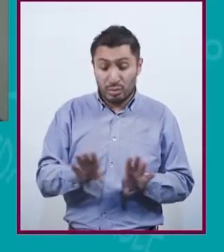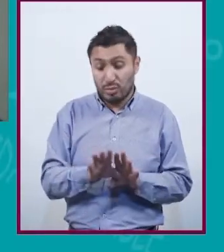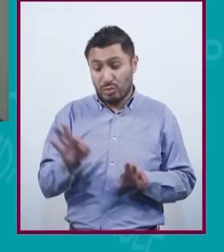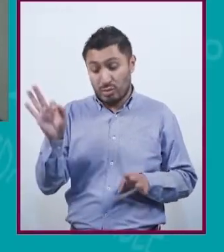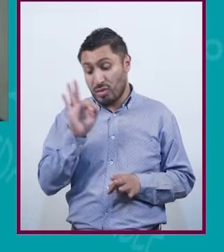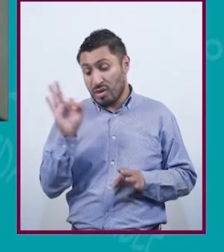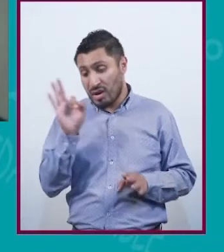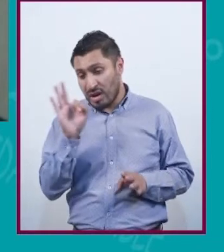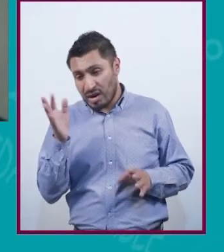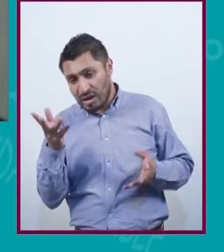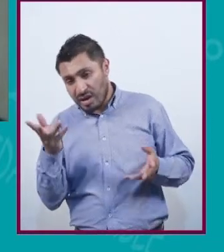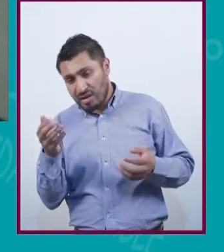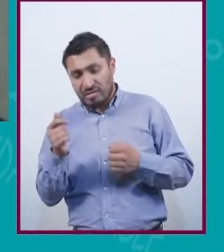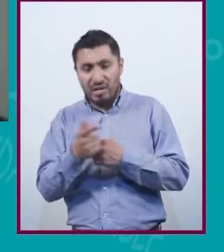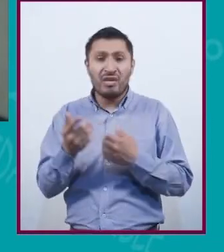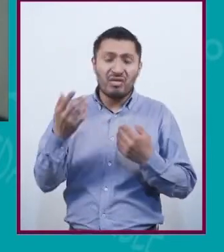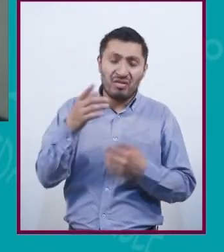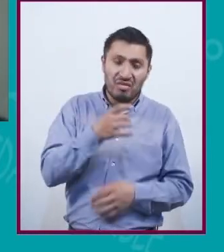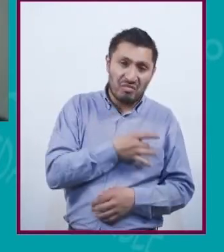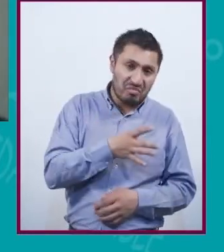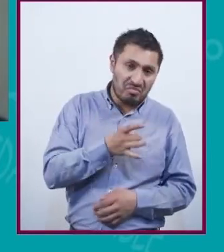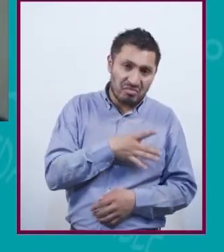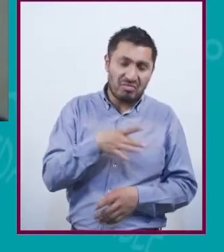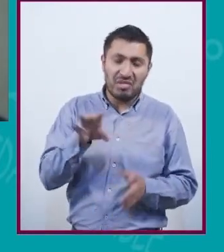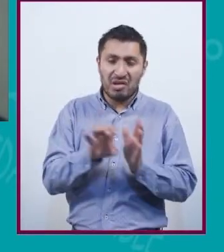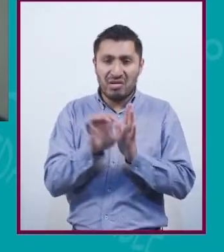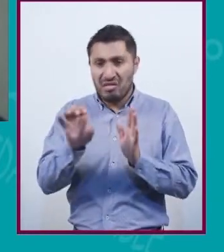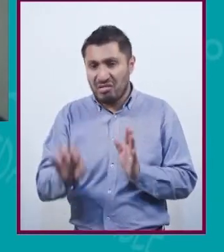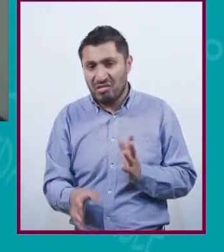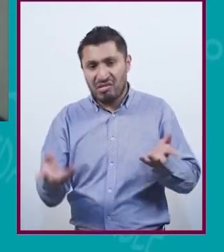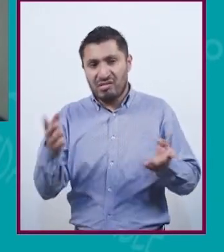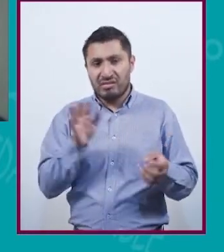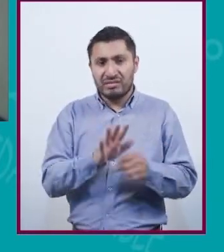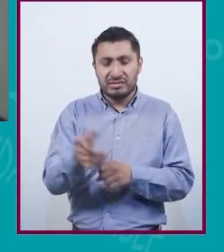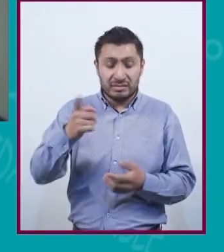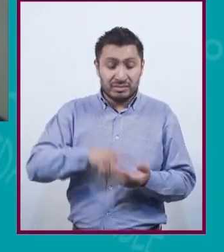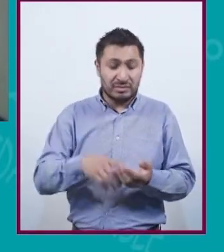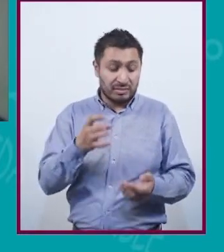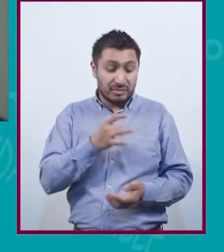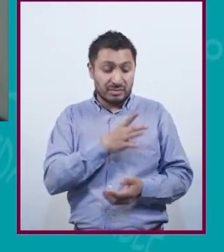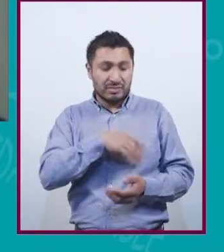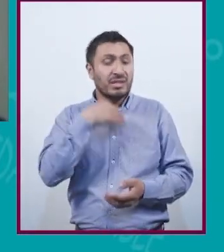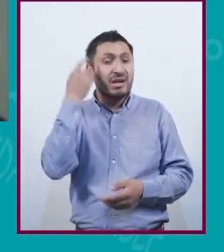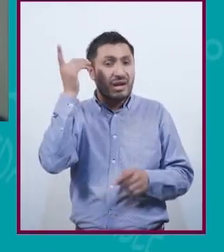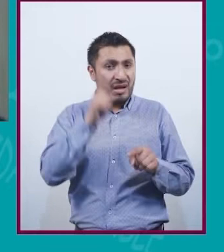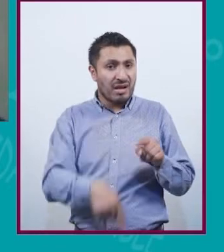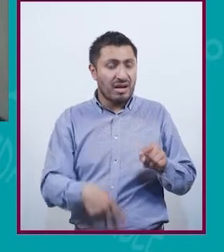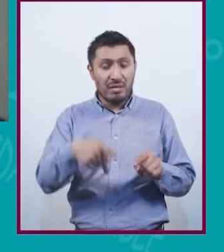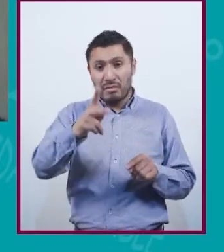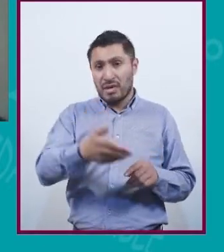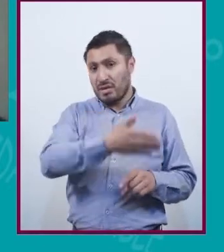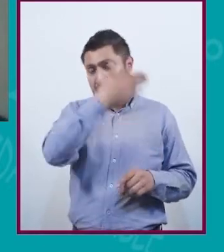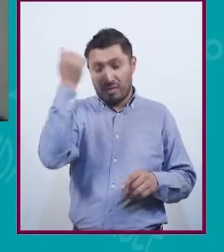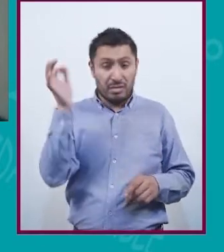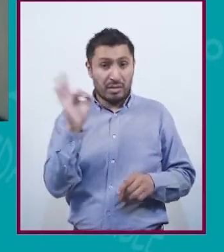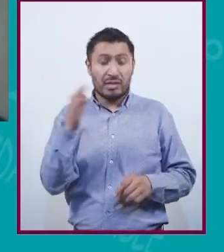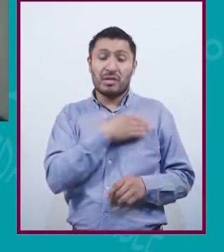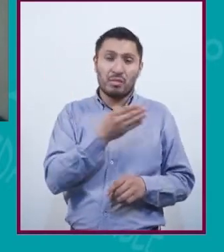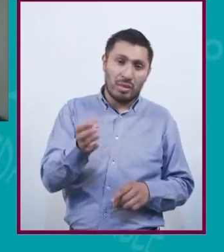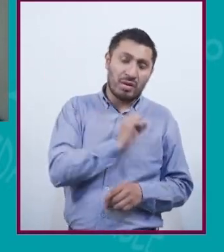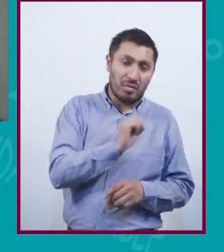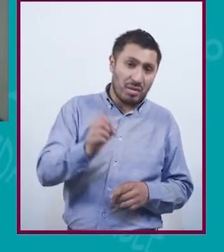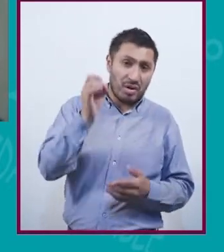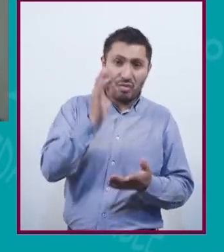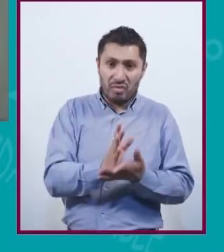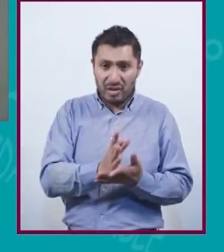del pueblo, yo creo que a lo mejor ha de ser de algo del miedo, ¿no? Que precisamente lo que nos da miedo queremos exterminarlo, pero